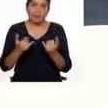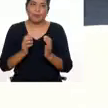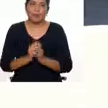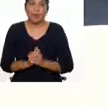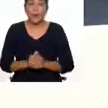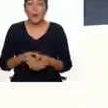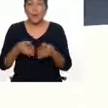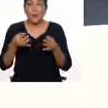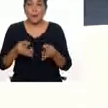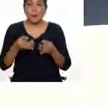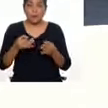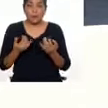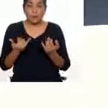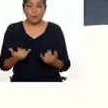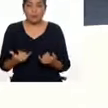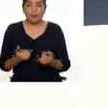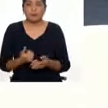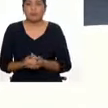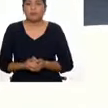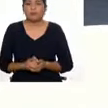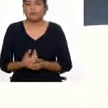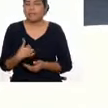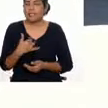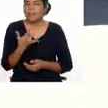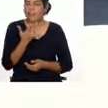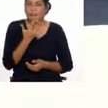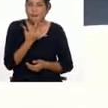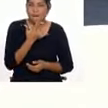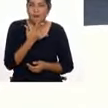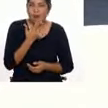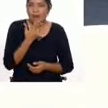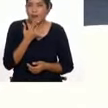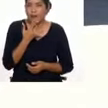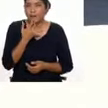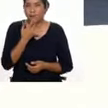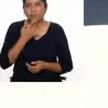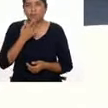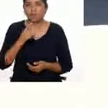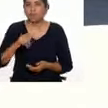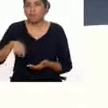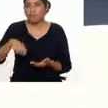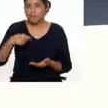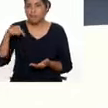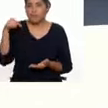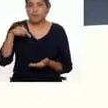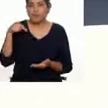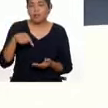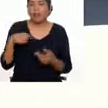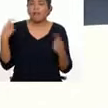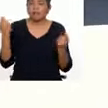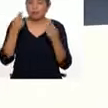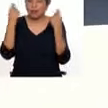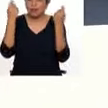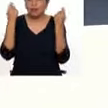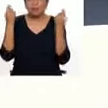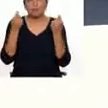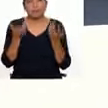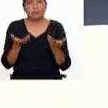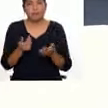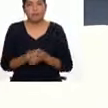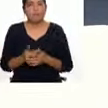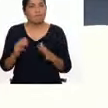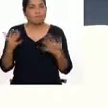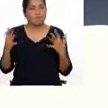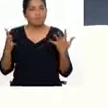presidenta Dina Boluarte, acompañada por el ministro de Salud, César Vázquez Sánchez, y el gobernador